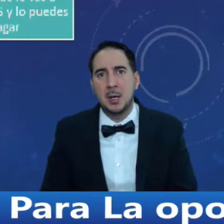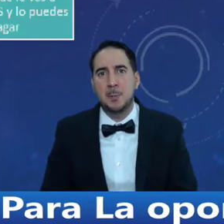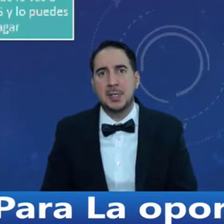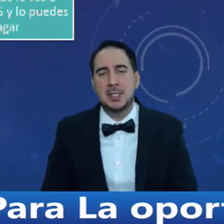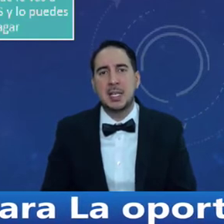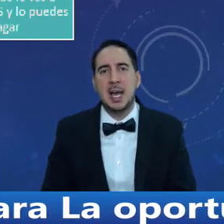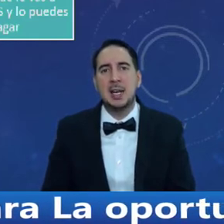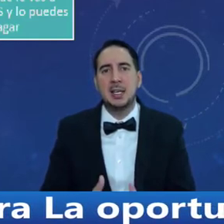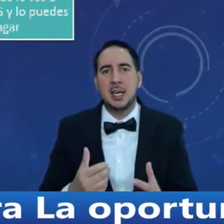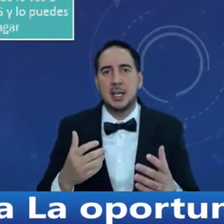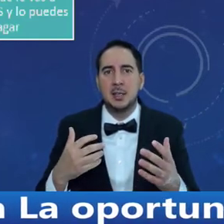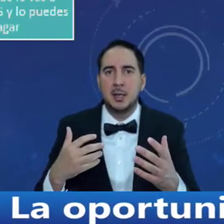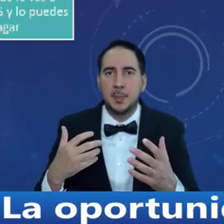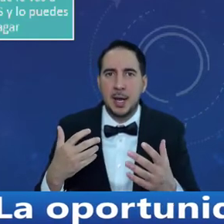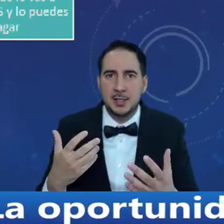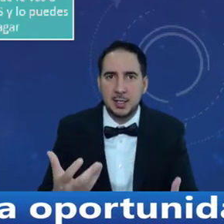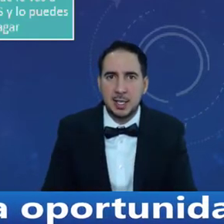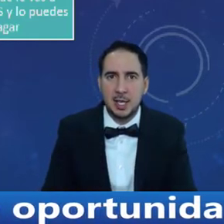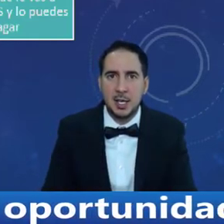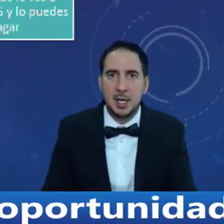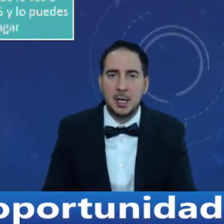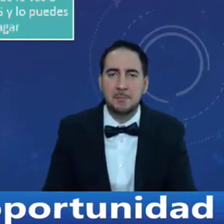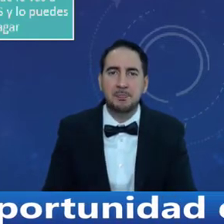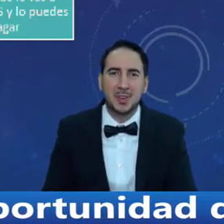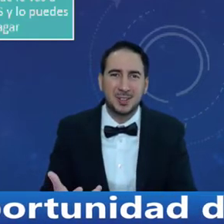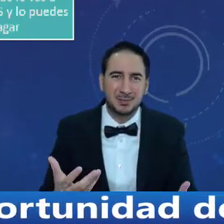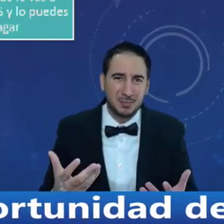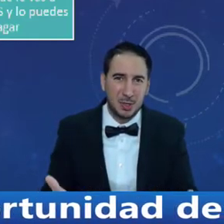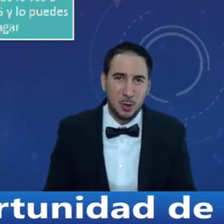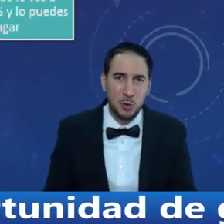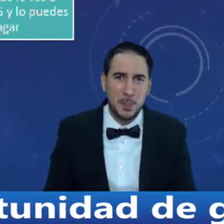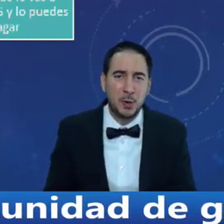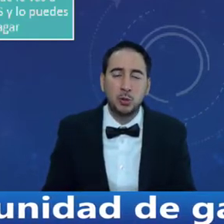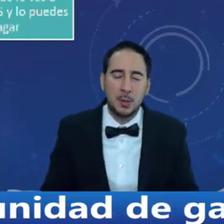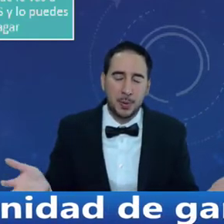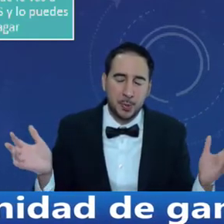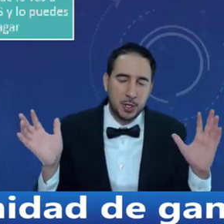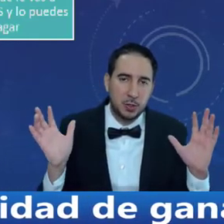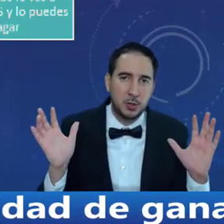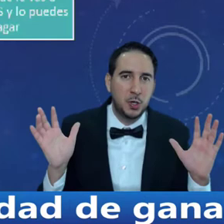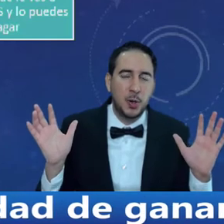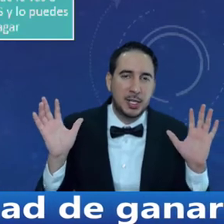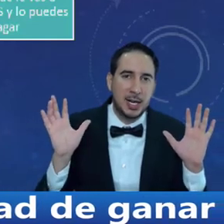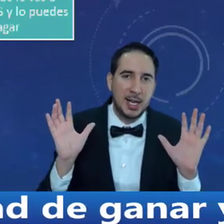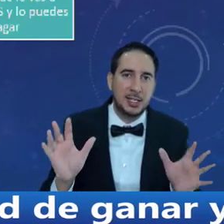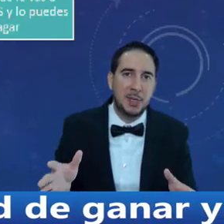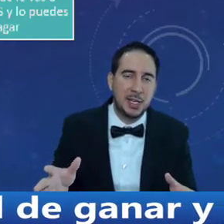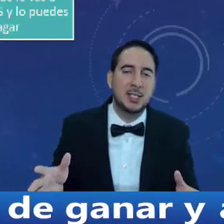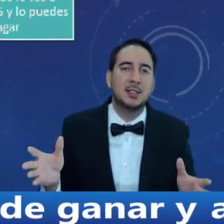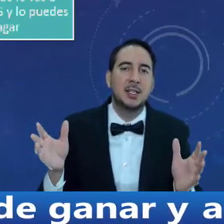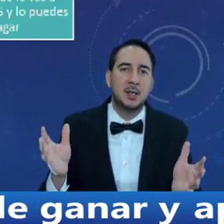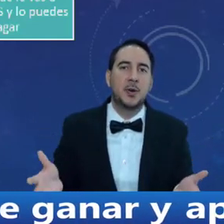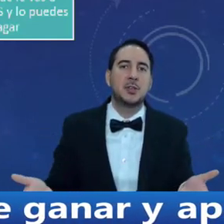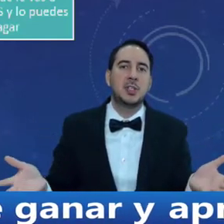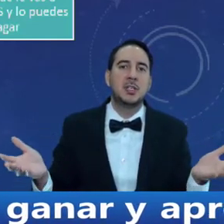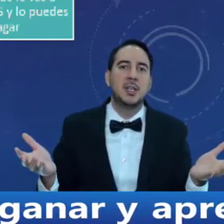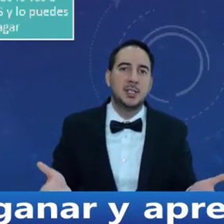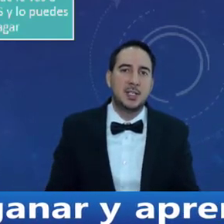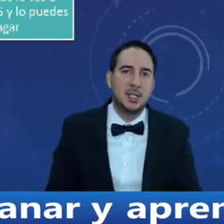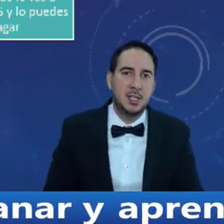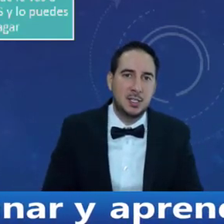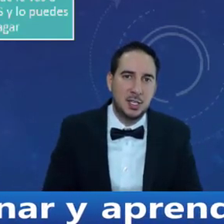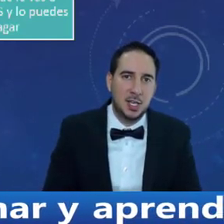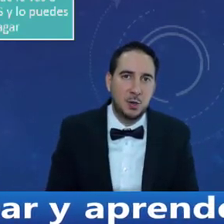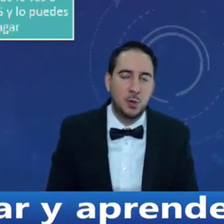presencial y quiere hacerte muchas preguntas. Pero por eso yo no voy a traer a la gente a mi casa. Y por eso sí,